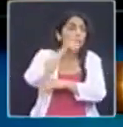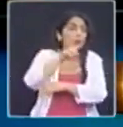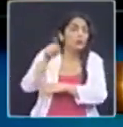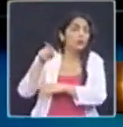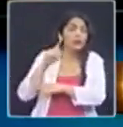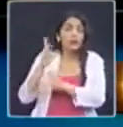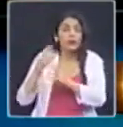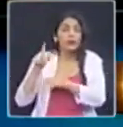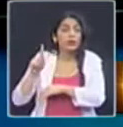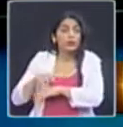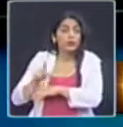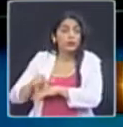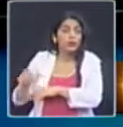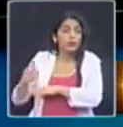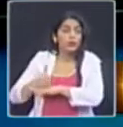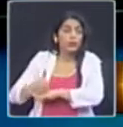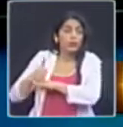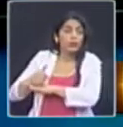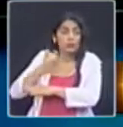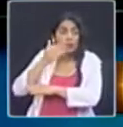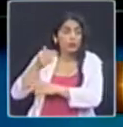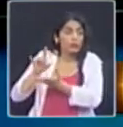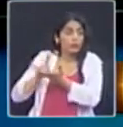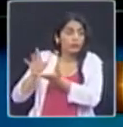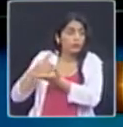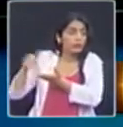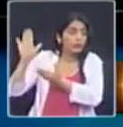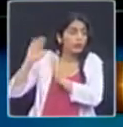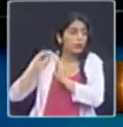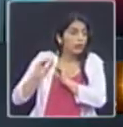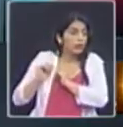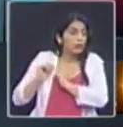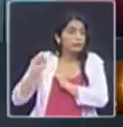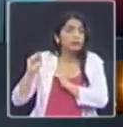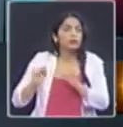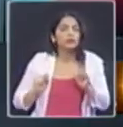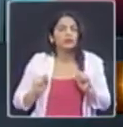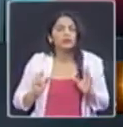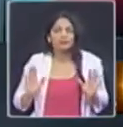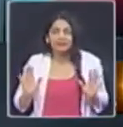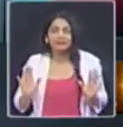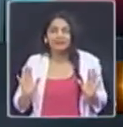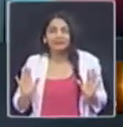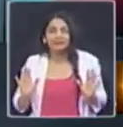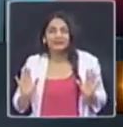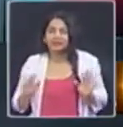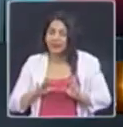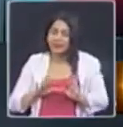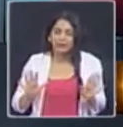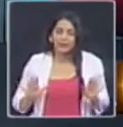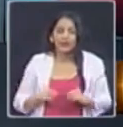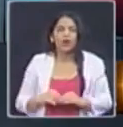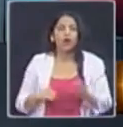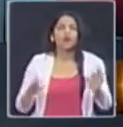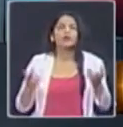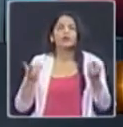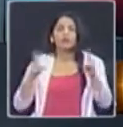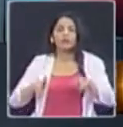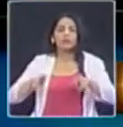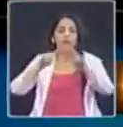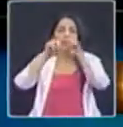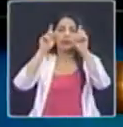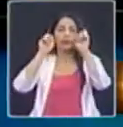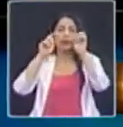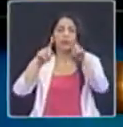seguro que el 85 90 por ciento de los ecuatorianos diremos que si nos están preguntando si autorizamos a que se nombre un consejo